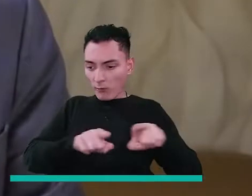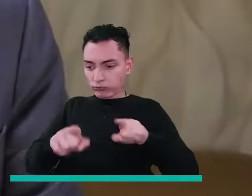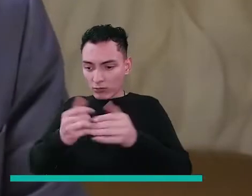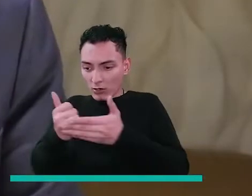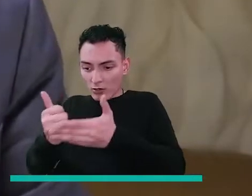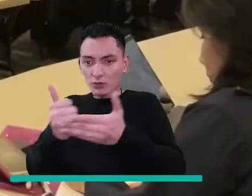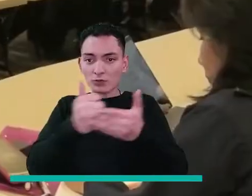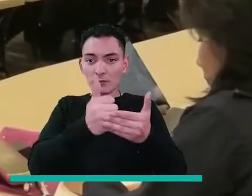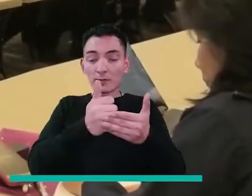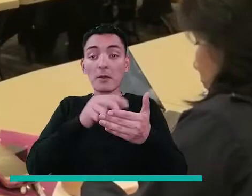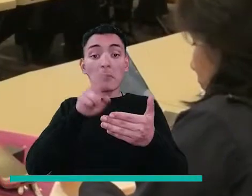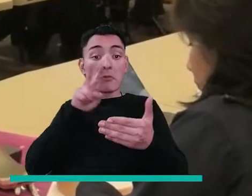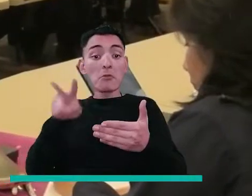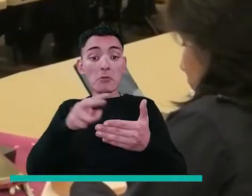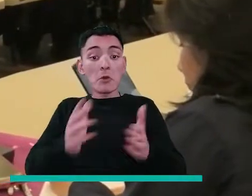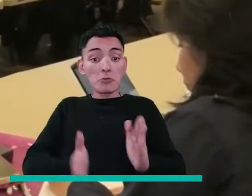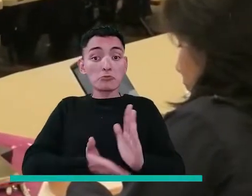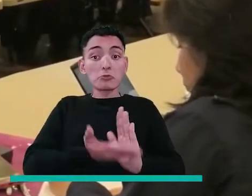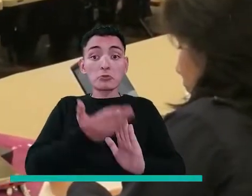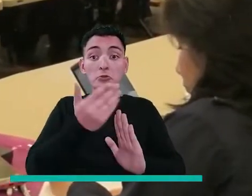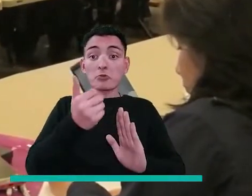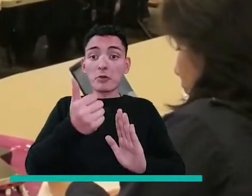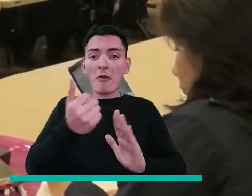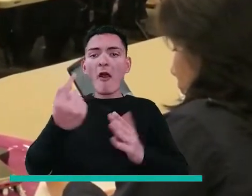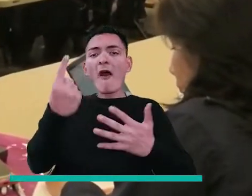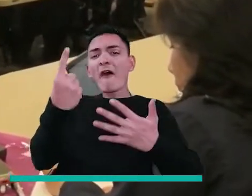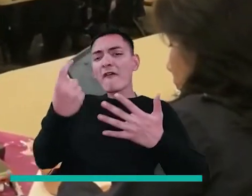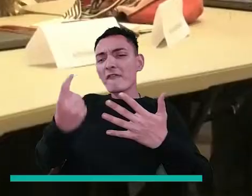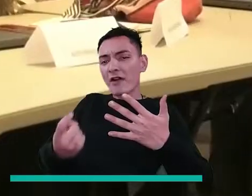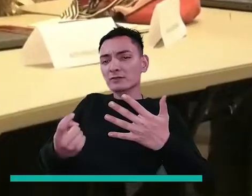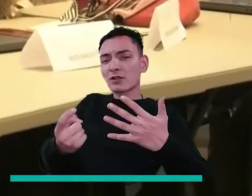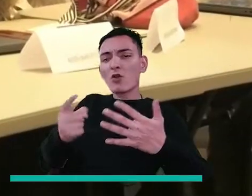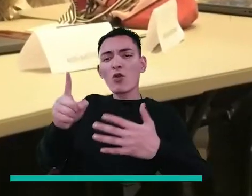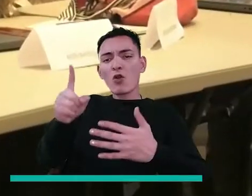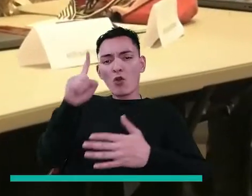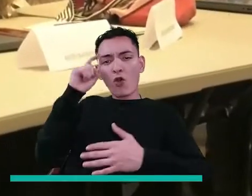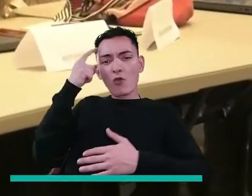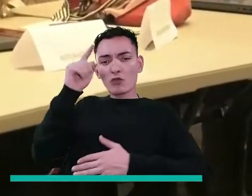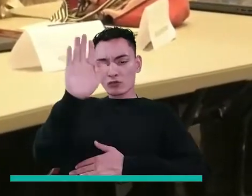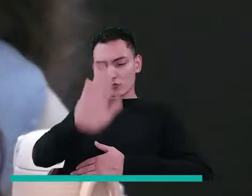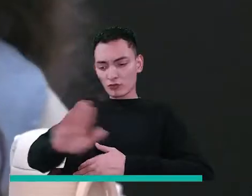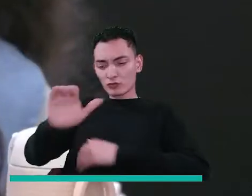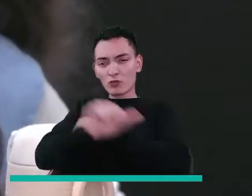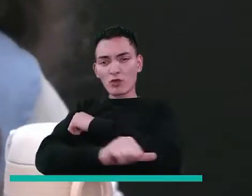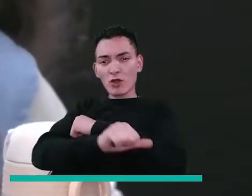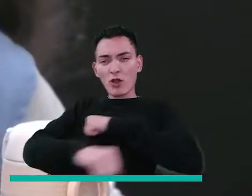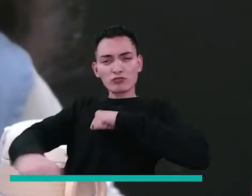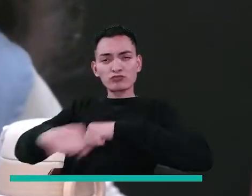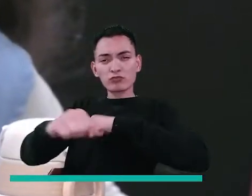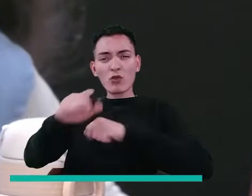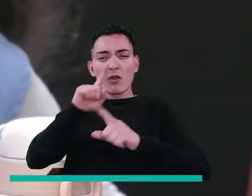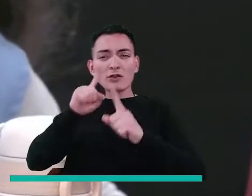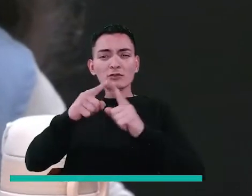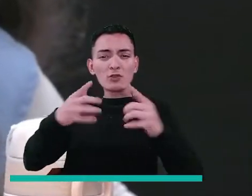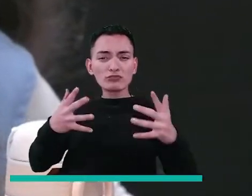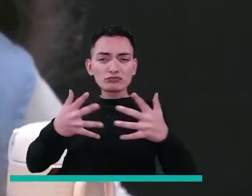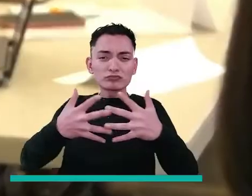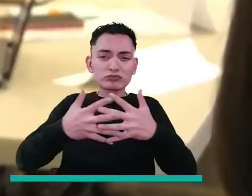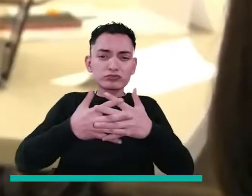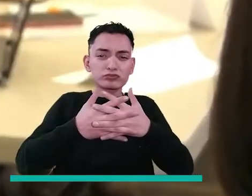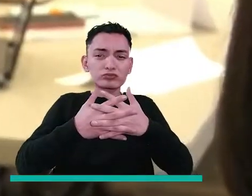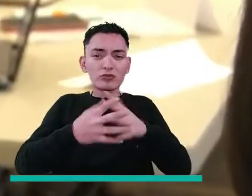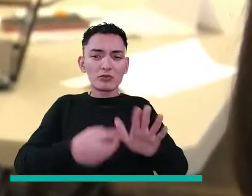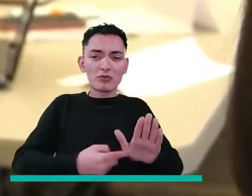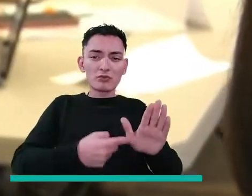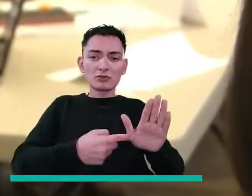y creo que se ha visto la mejoría. Tenemos mucho más por hacer. Nos queda un año como gobierno departamental a nosotros y tenemos que seguir articulado con